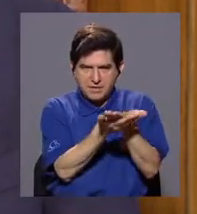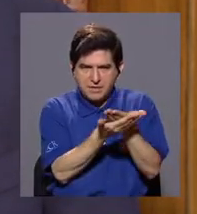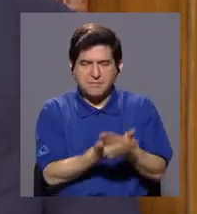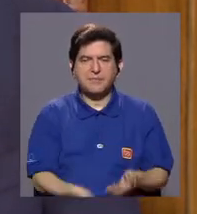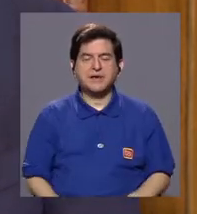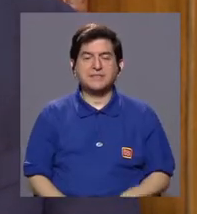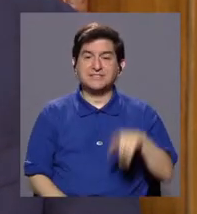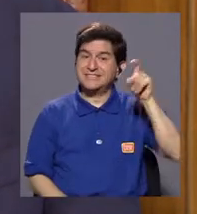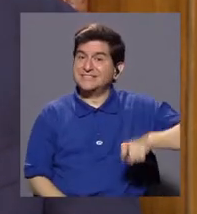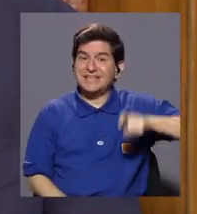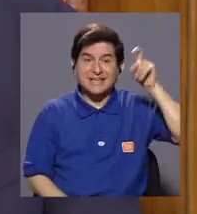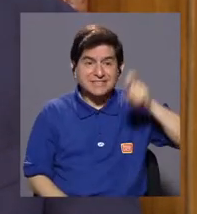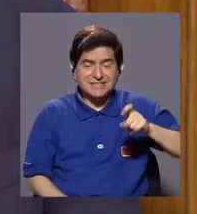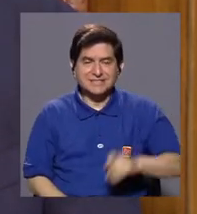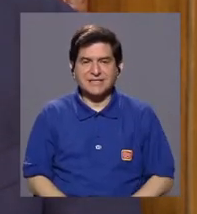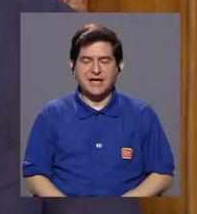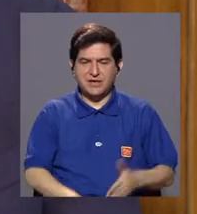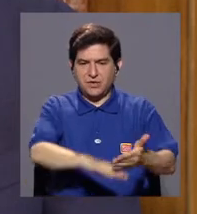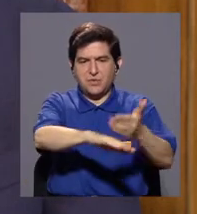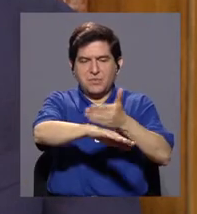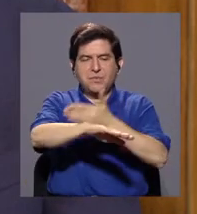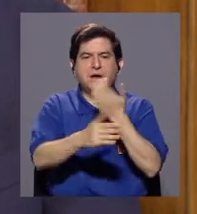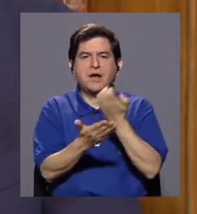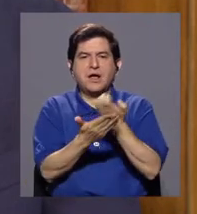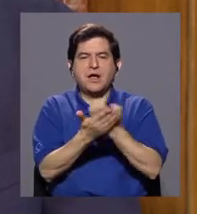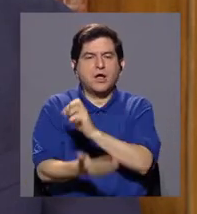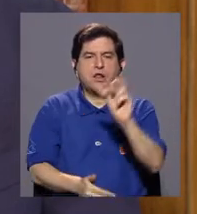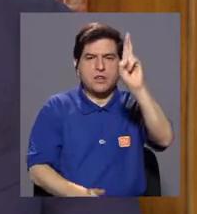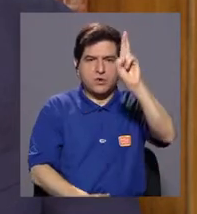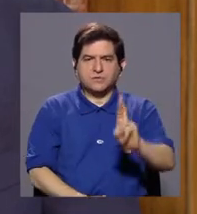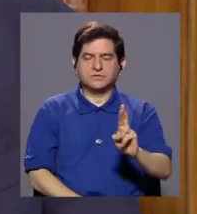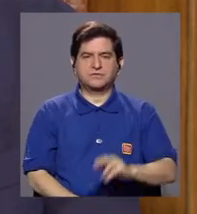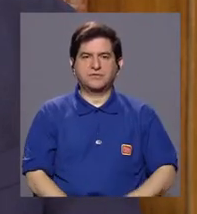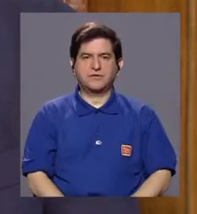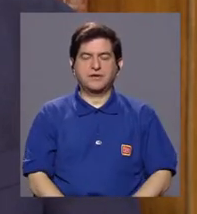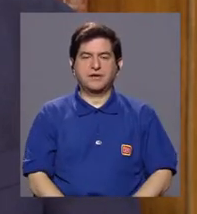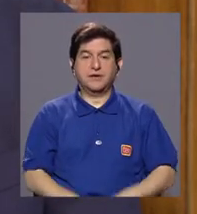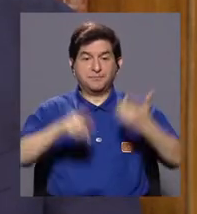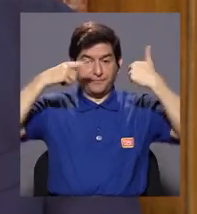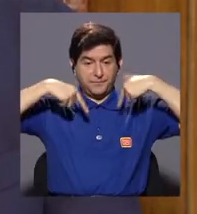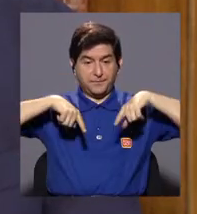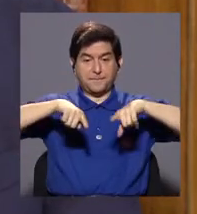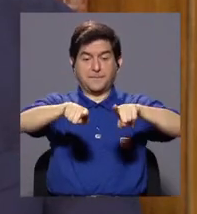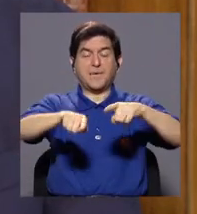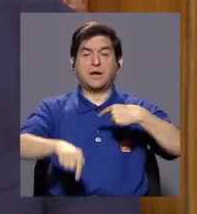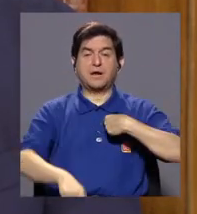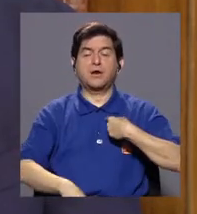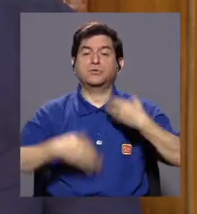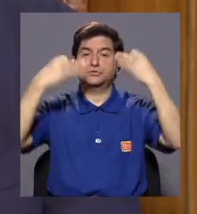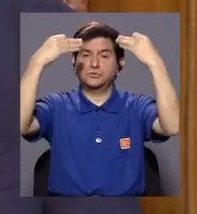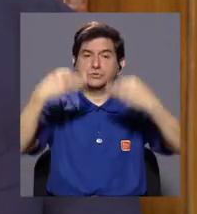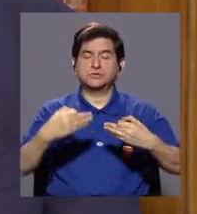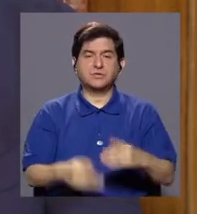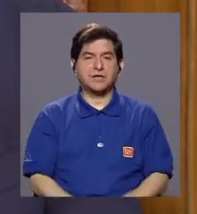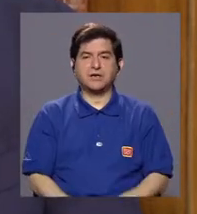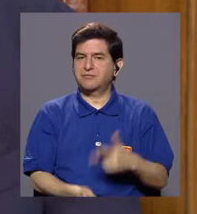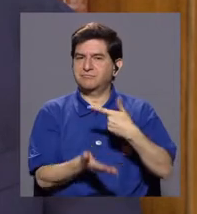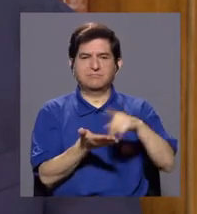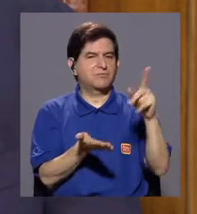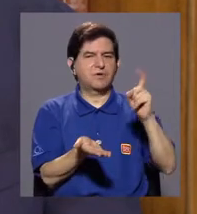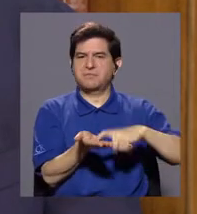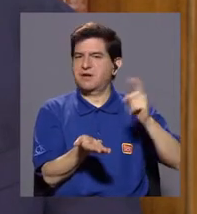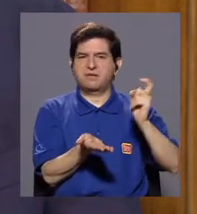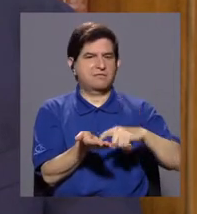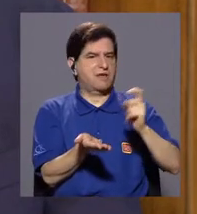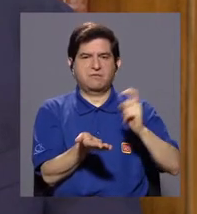imperativo para el crecimiento económico de Costa Rica, a la par de que yo había decidido no pagar la